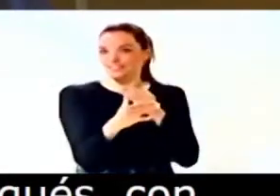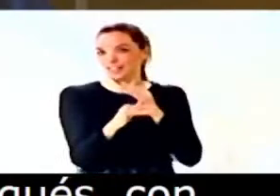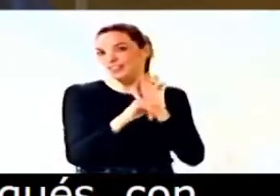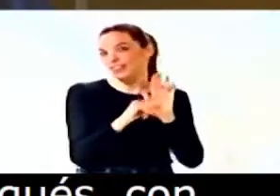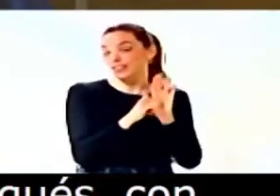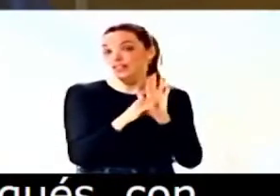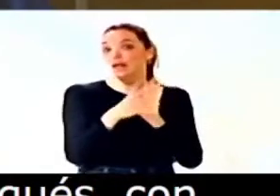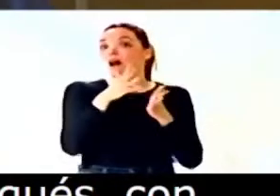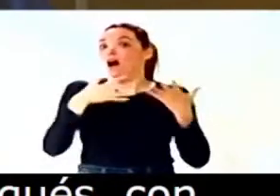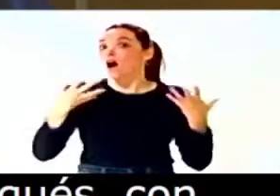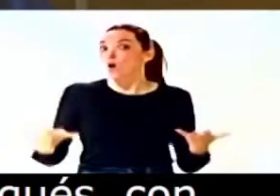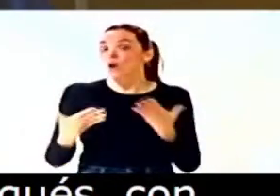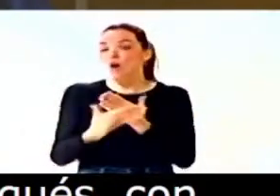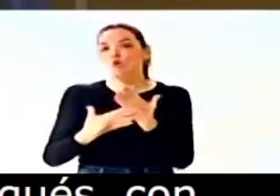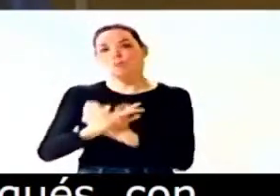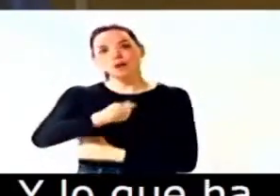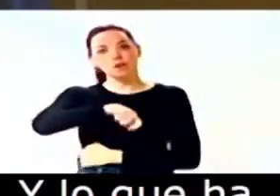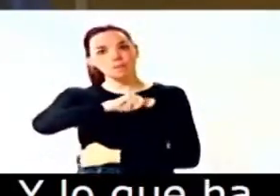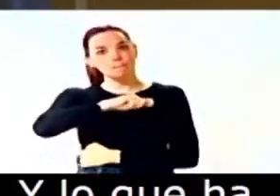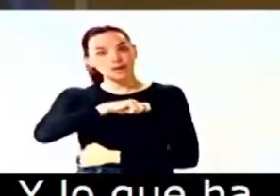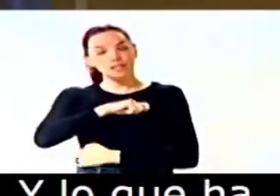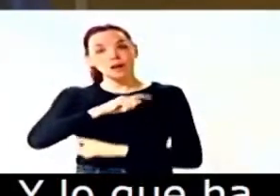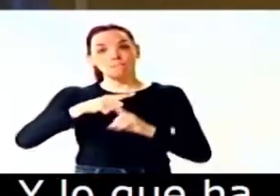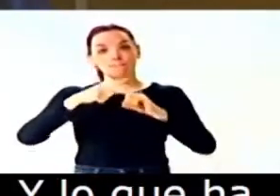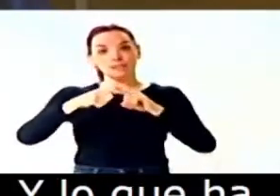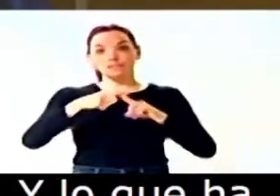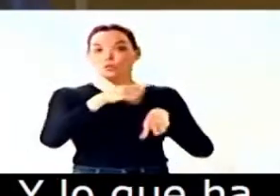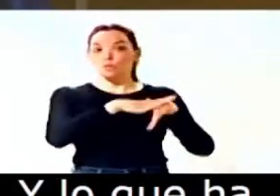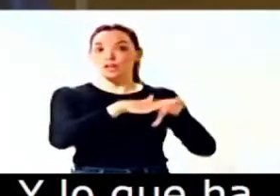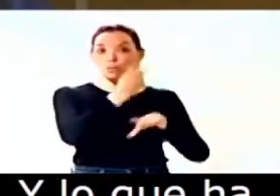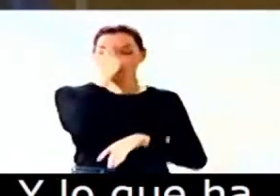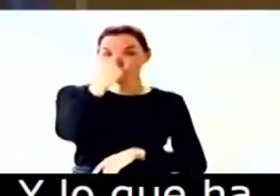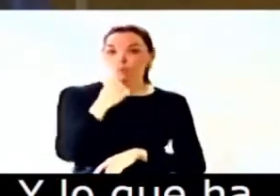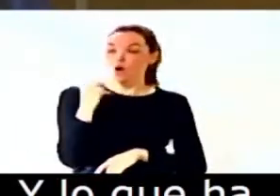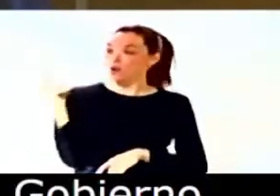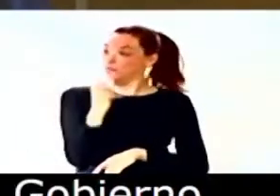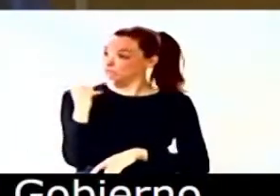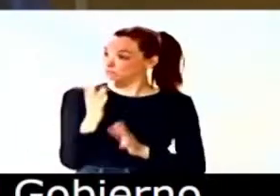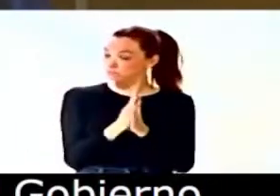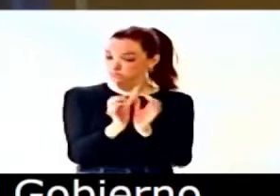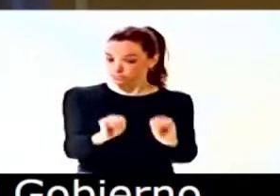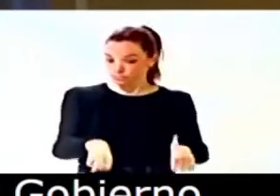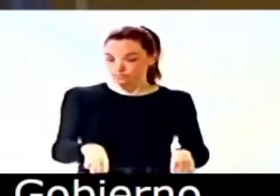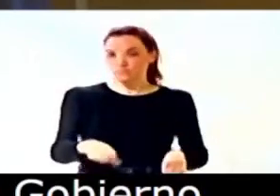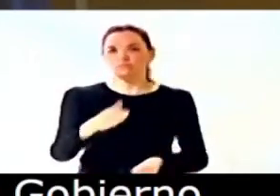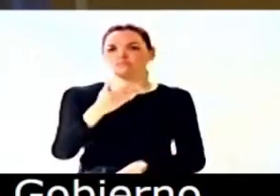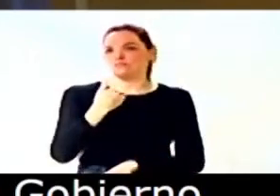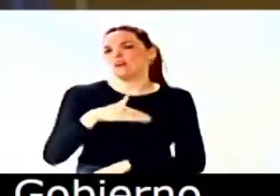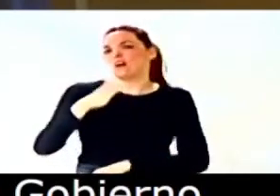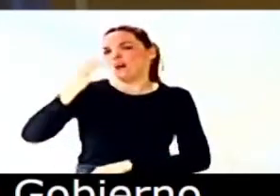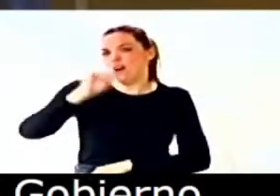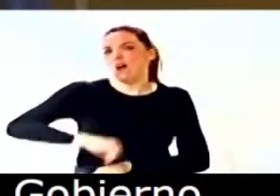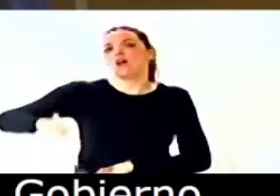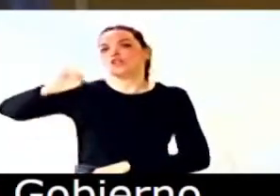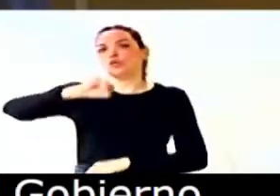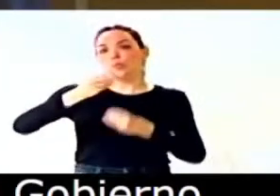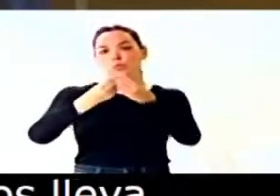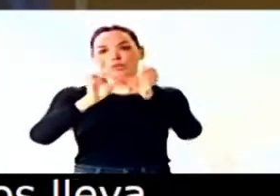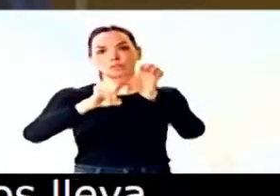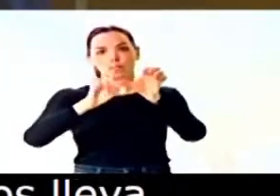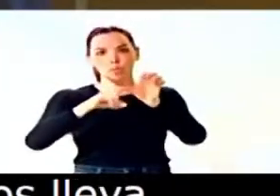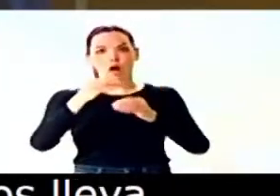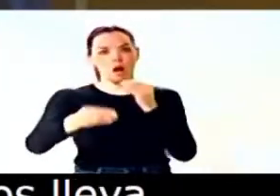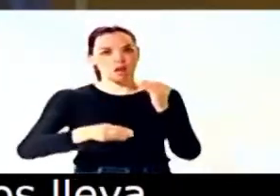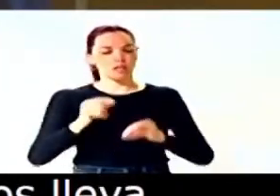hecho ahora el Gobierno de España, junto al Gobierno portugués, es lo que desde hace muchos años lleva haciendo la Junta de